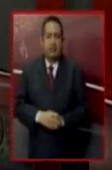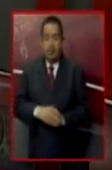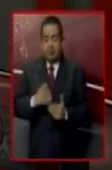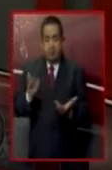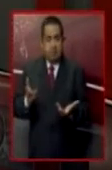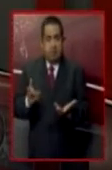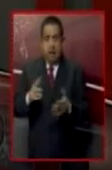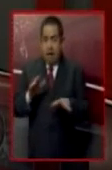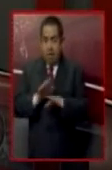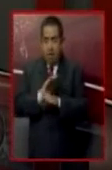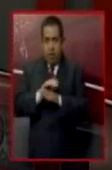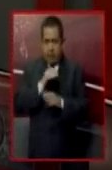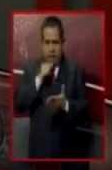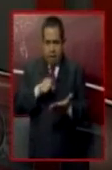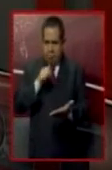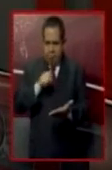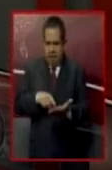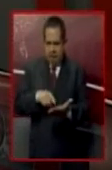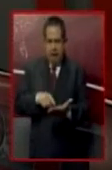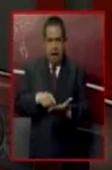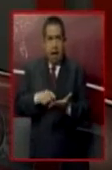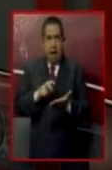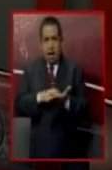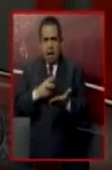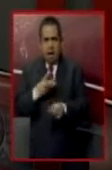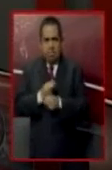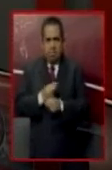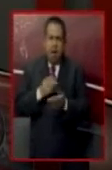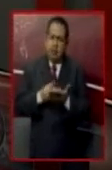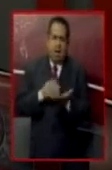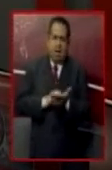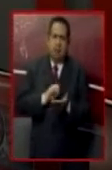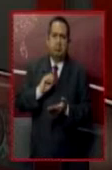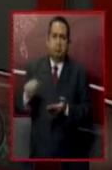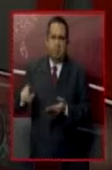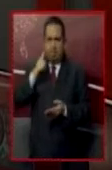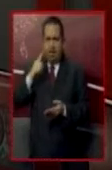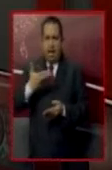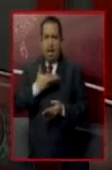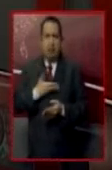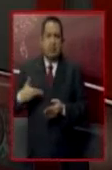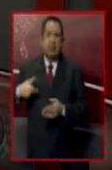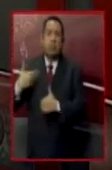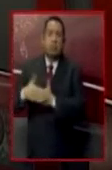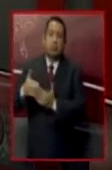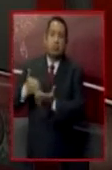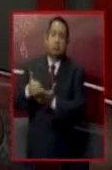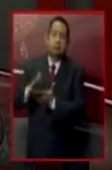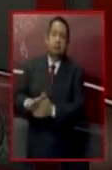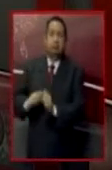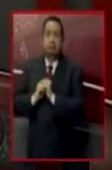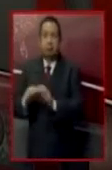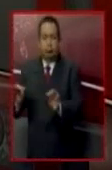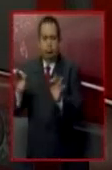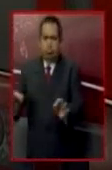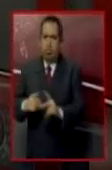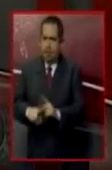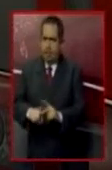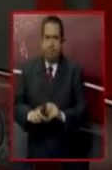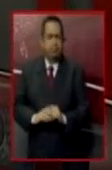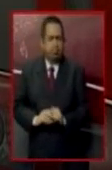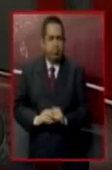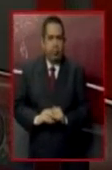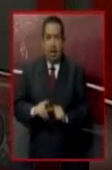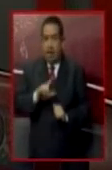como no se modificó esta adición a la ley, pues ya se envió al Ejecutivo para su publicación. Ese es el proceso legislativo. Bueno, posteriormente